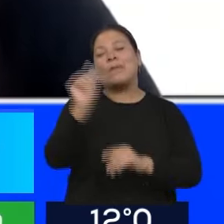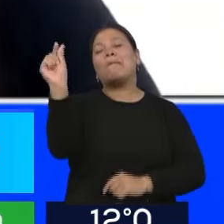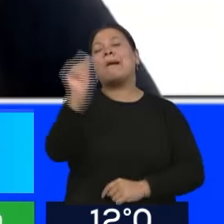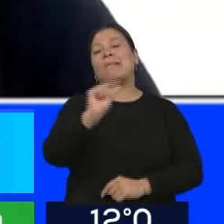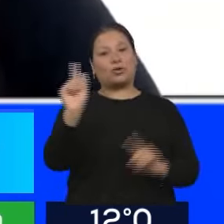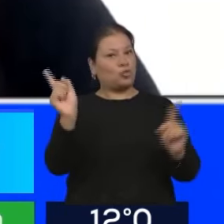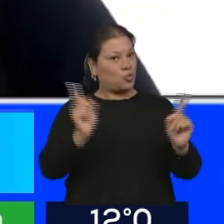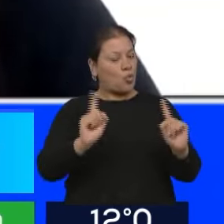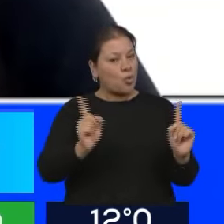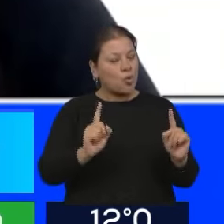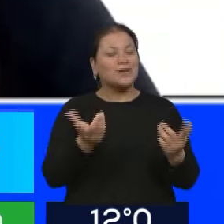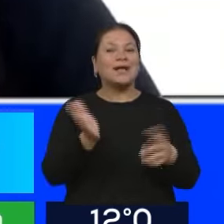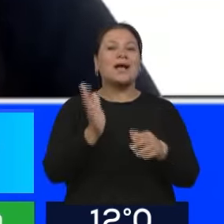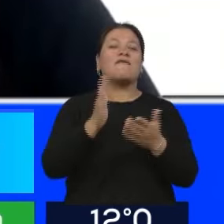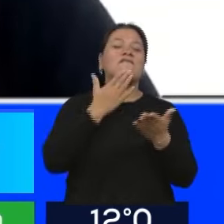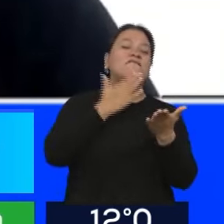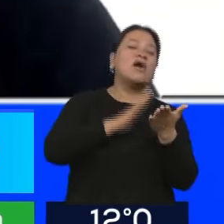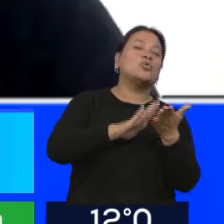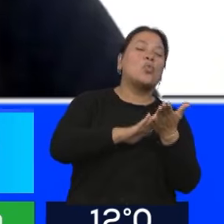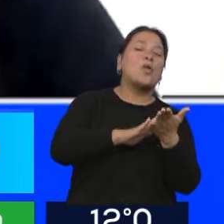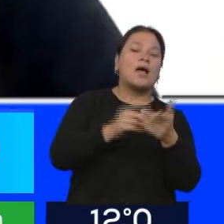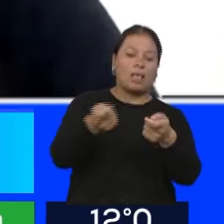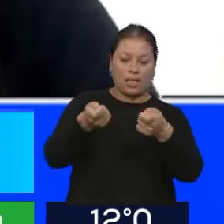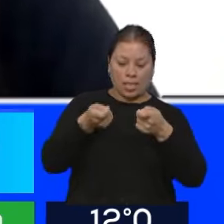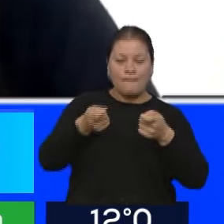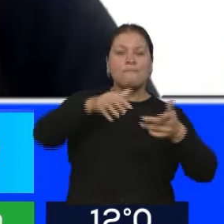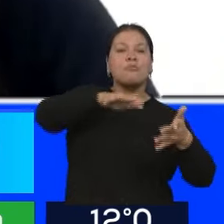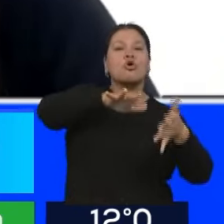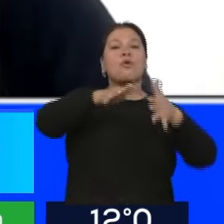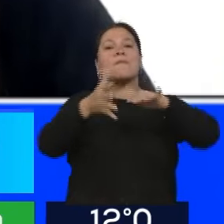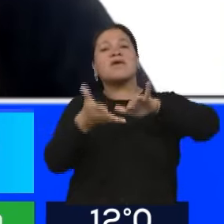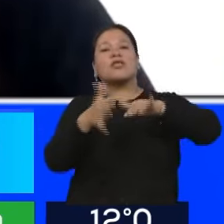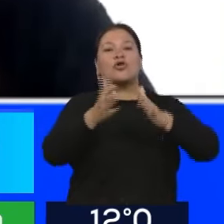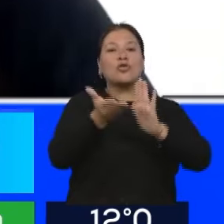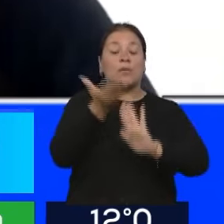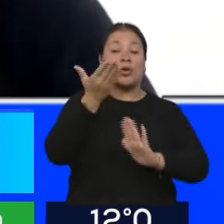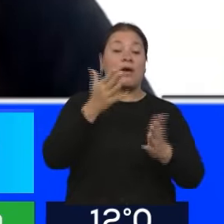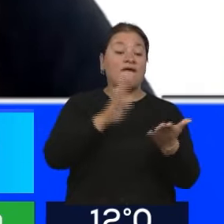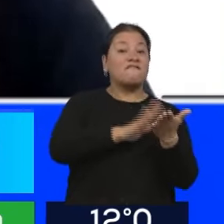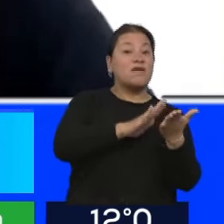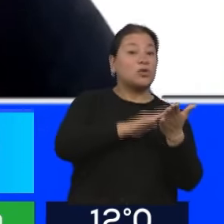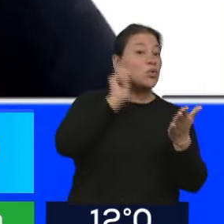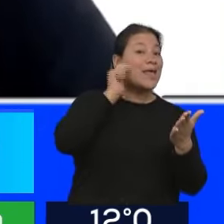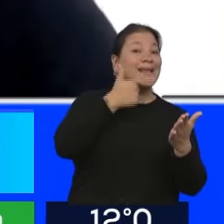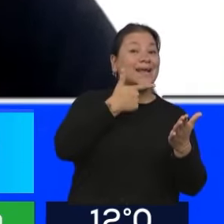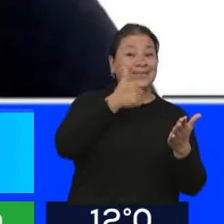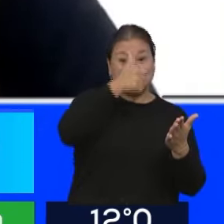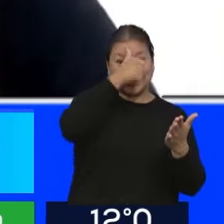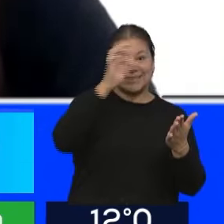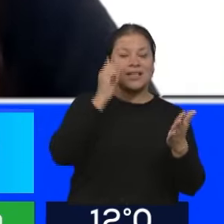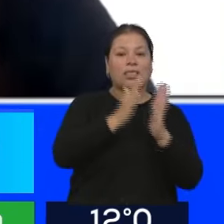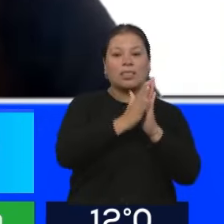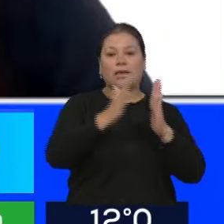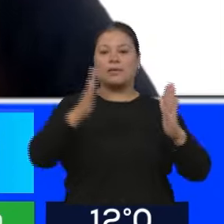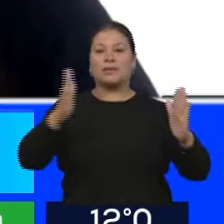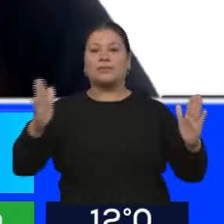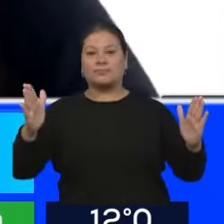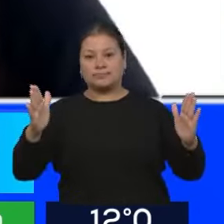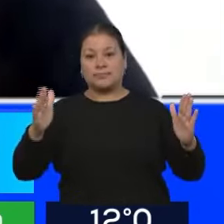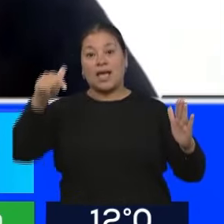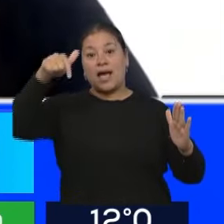están llegando con un promedio de ese aumento. Recordemos que la factura del gas toma 60 días de lectura. Entonces,